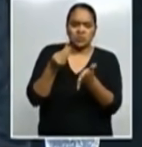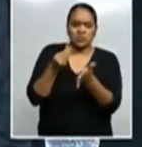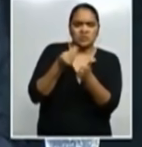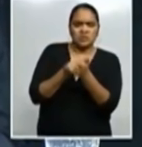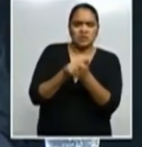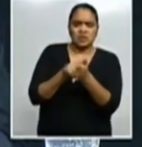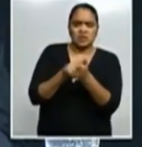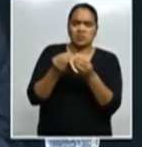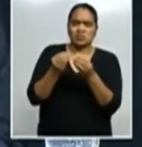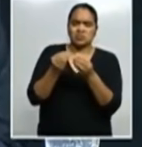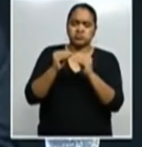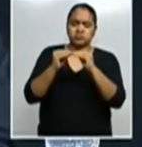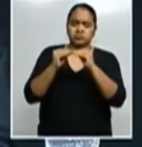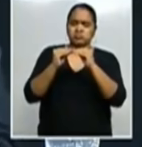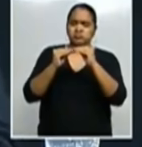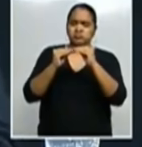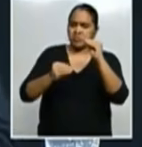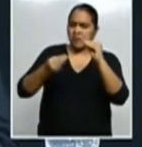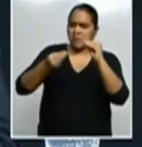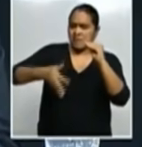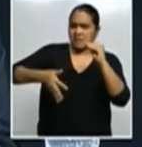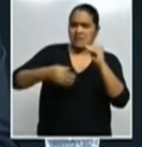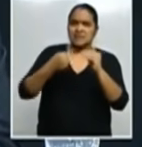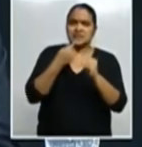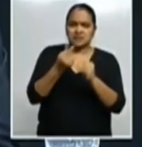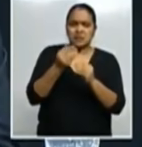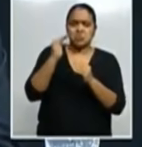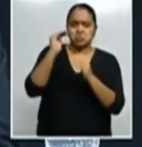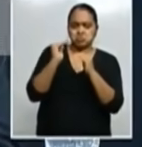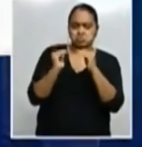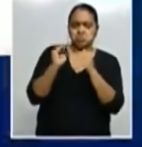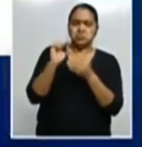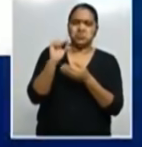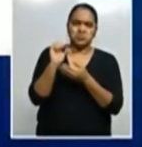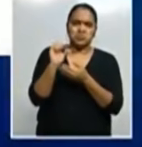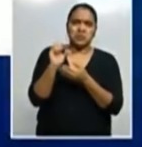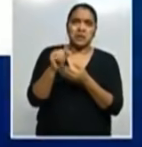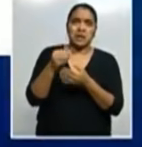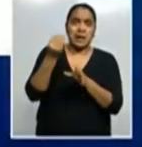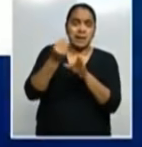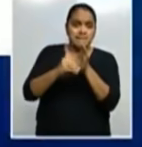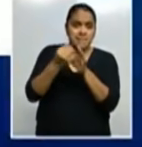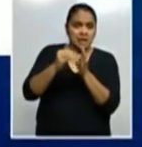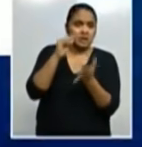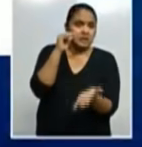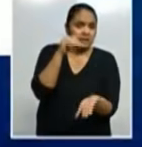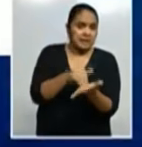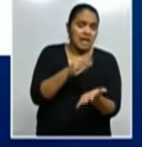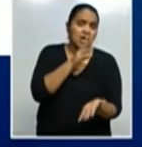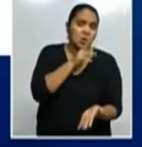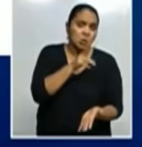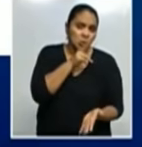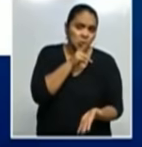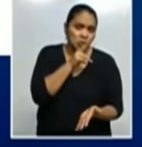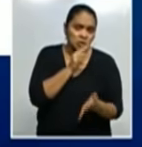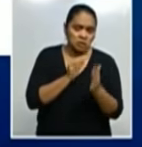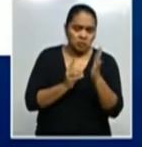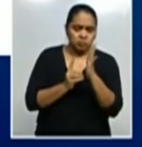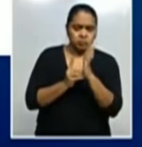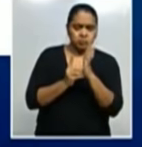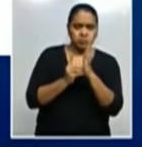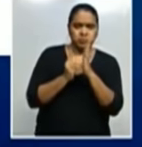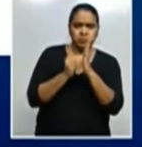permite lo que podemos ver en pantalla. Que el Banco Central tenga una política